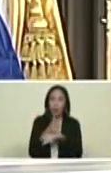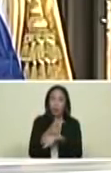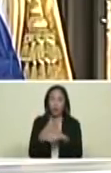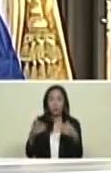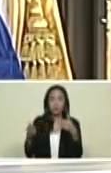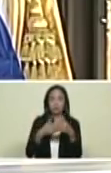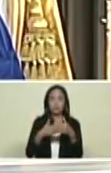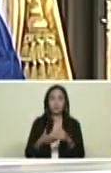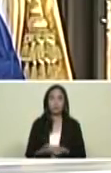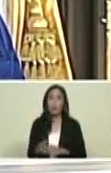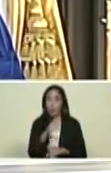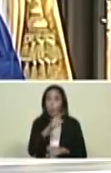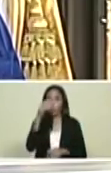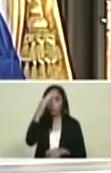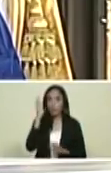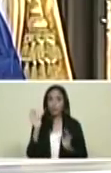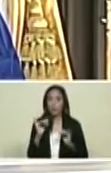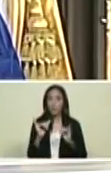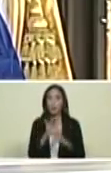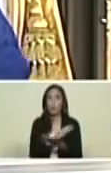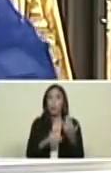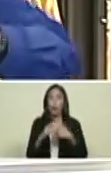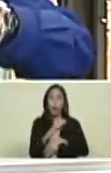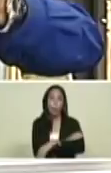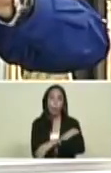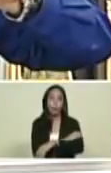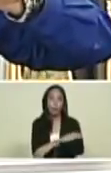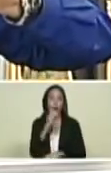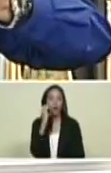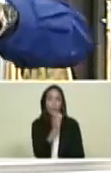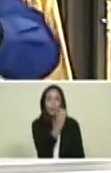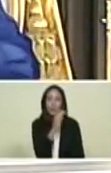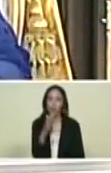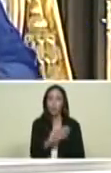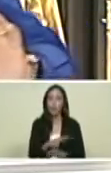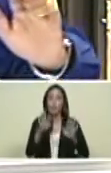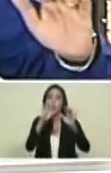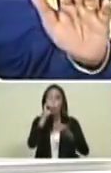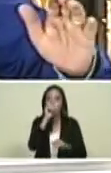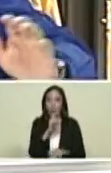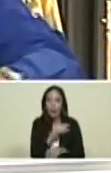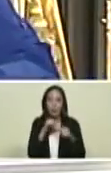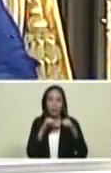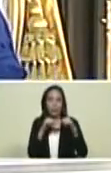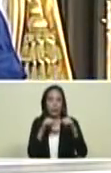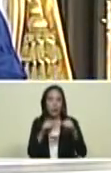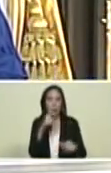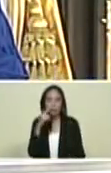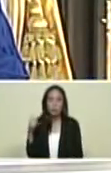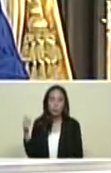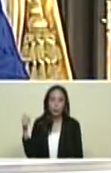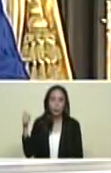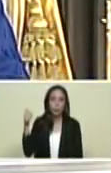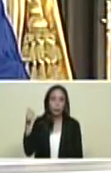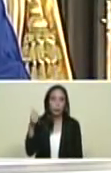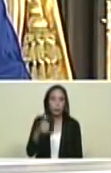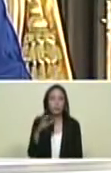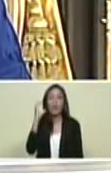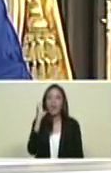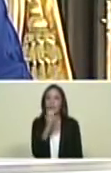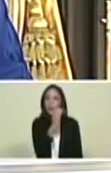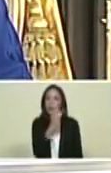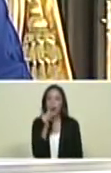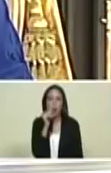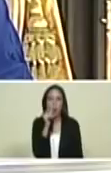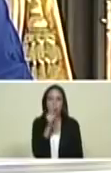Saben ustedes que la derecha gobernó el estado Miranda durante 9 años continuos. Un tal Capriles